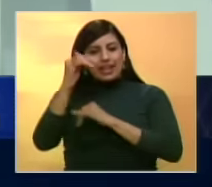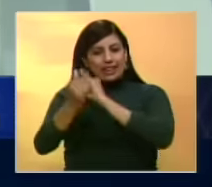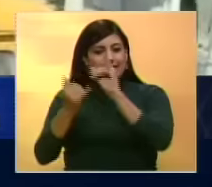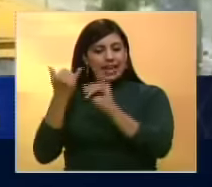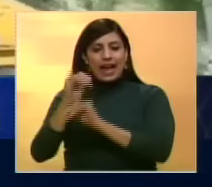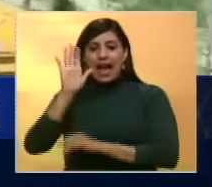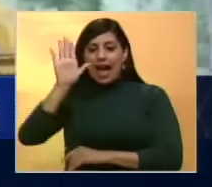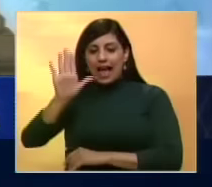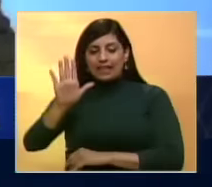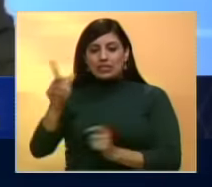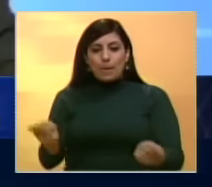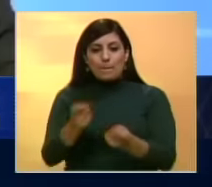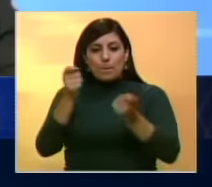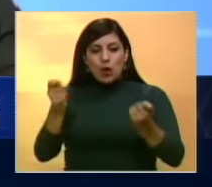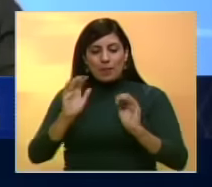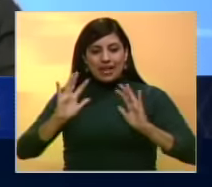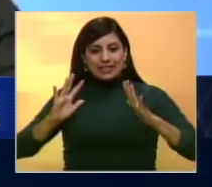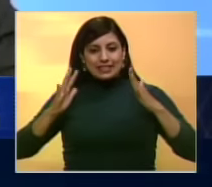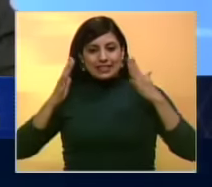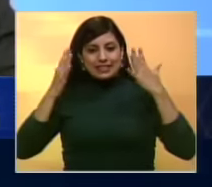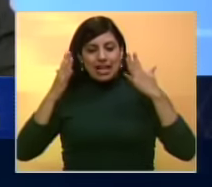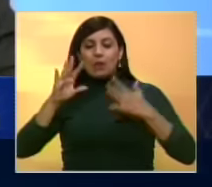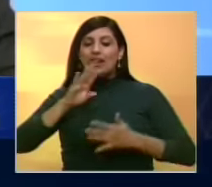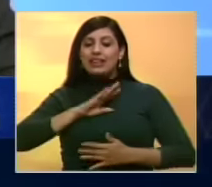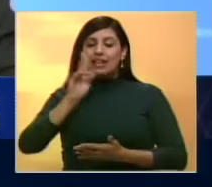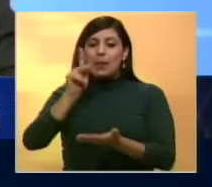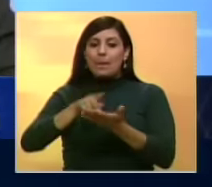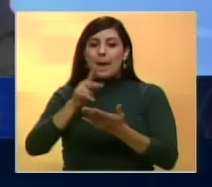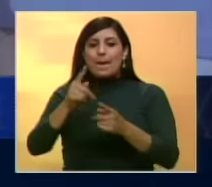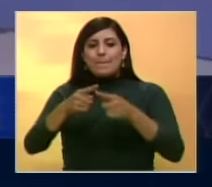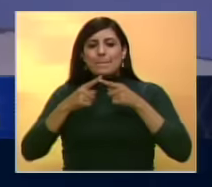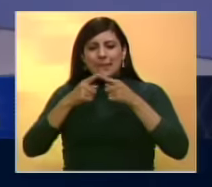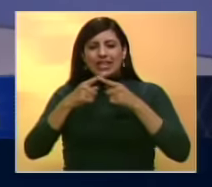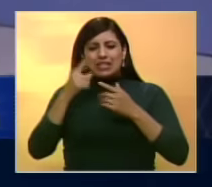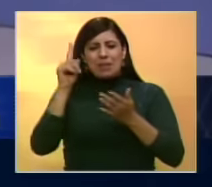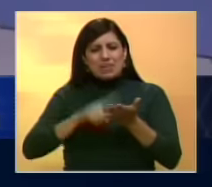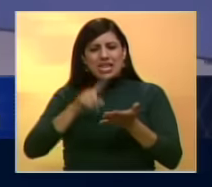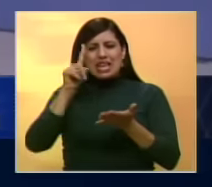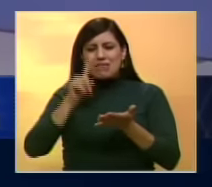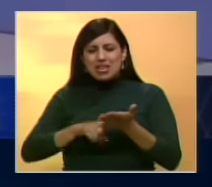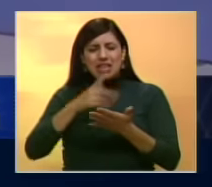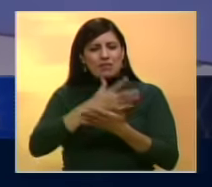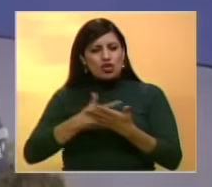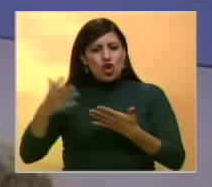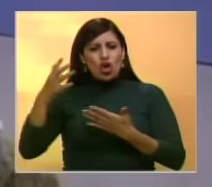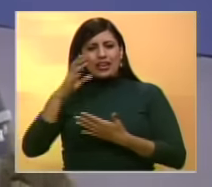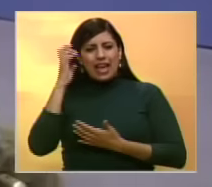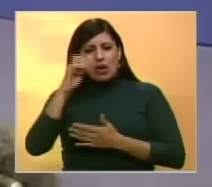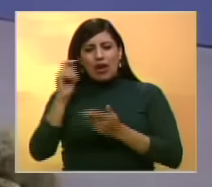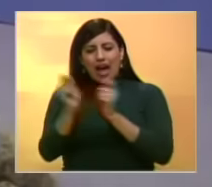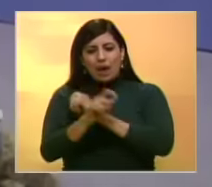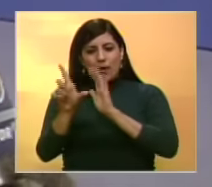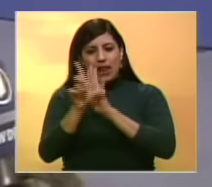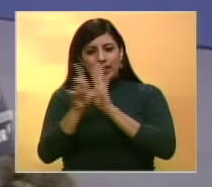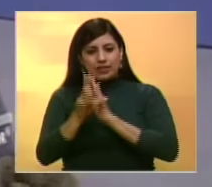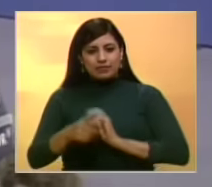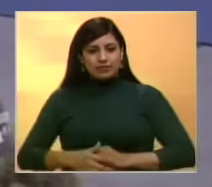forme parte del programa de rescate el cual asiste préstamos por miles de millones de euros a cambio de reformas